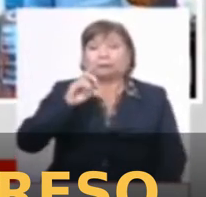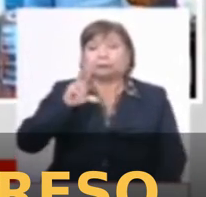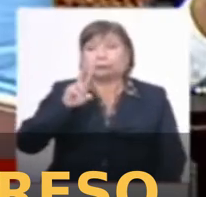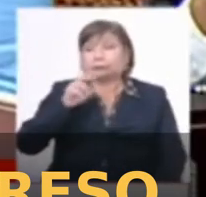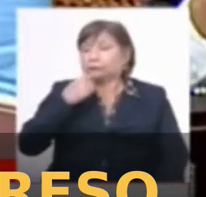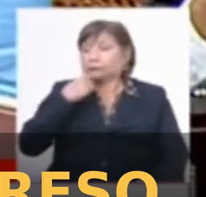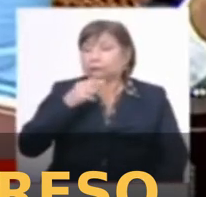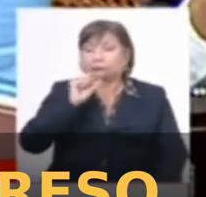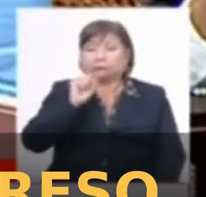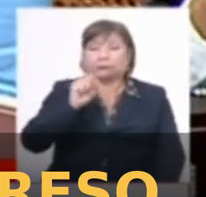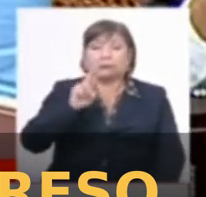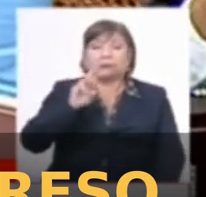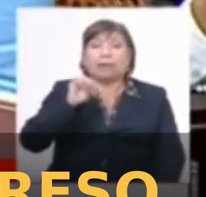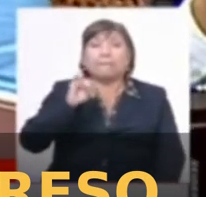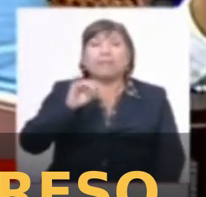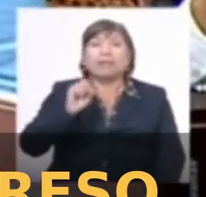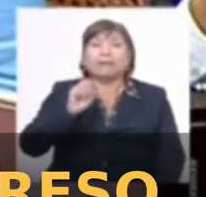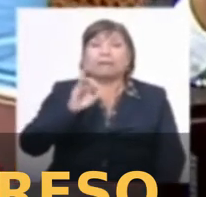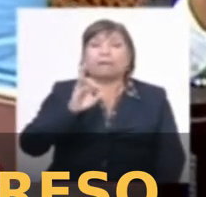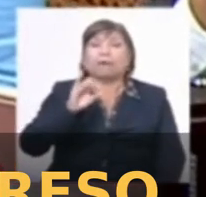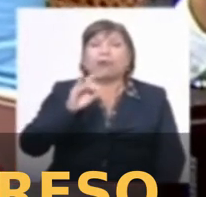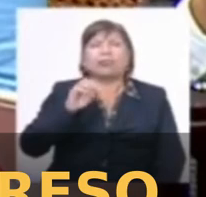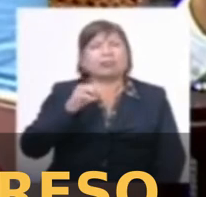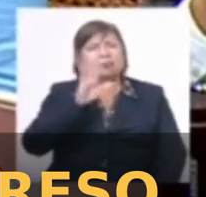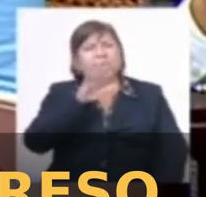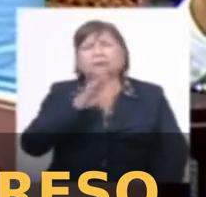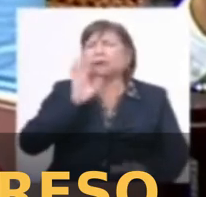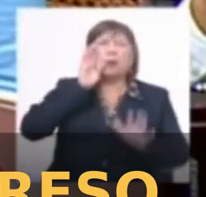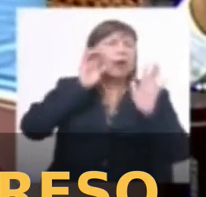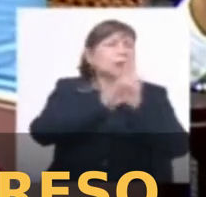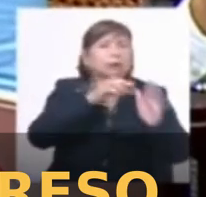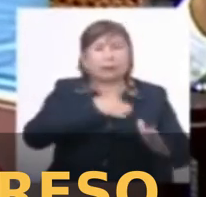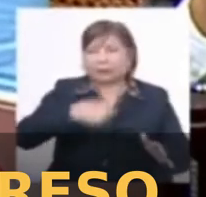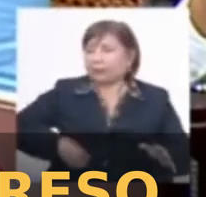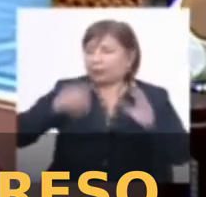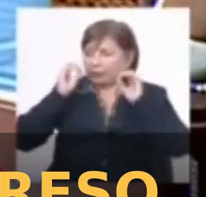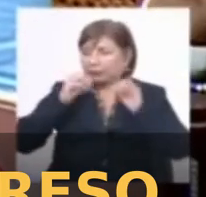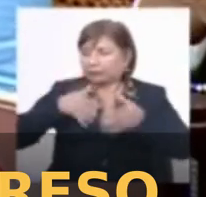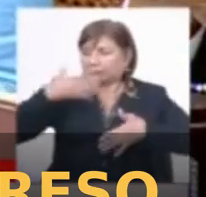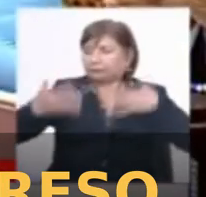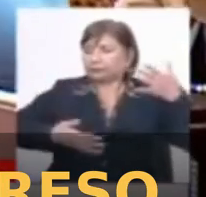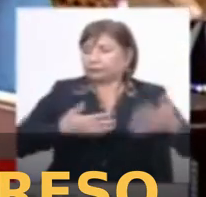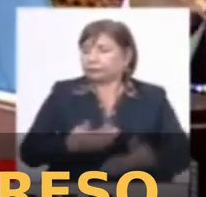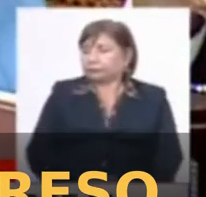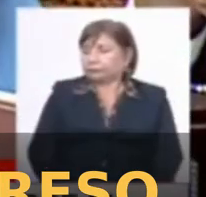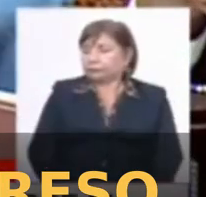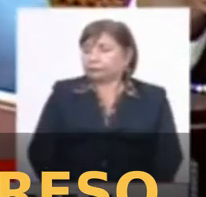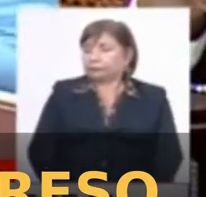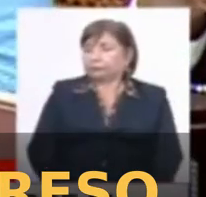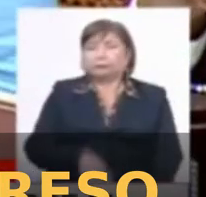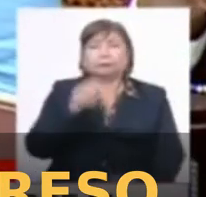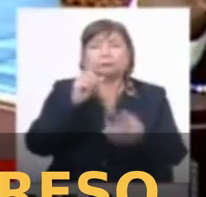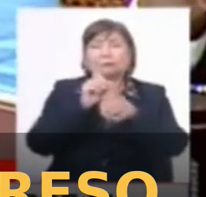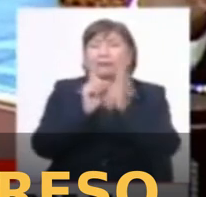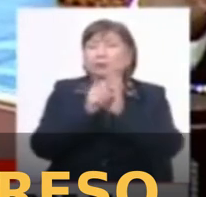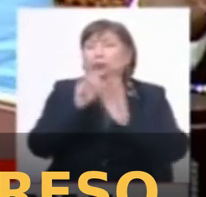con el señor Samir Villafuerte, que es aquel... Por ejemplo, señor presidente, usted me ha dado la oportunidad de poder desplayarme. El minuto cero, cuando